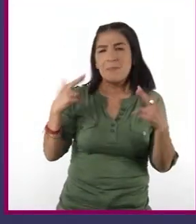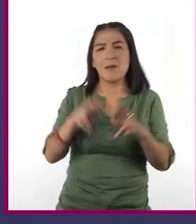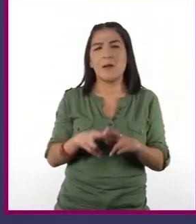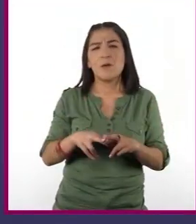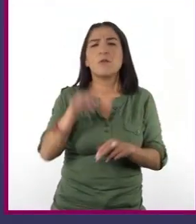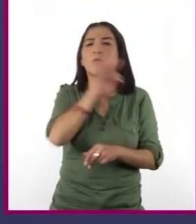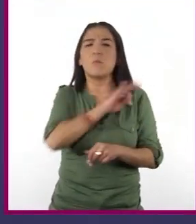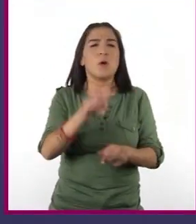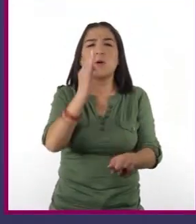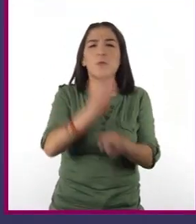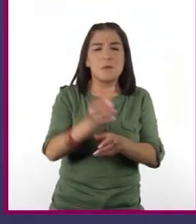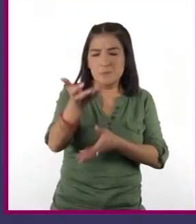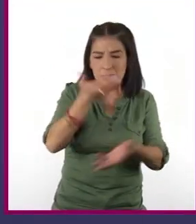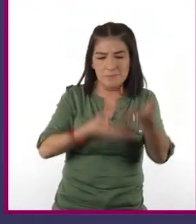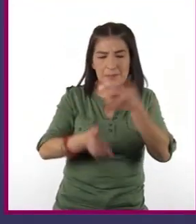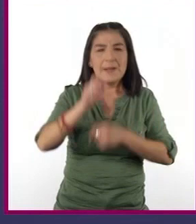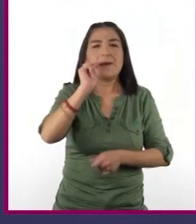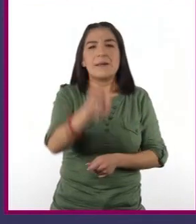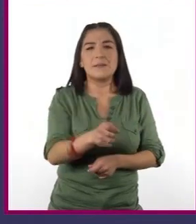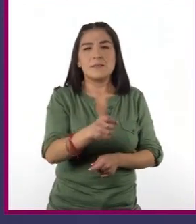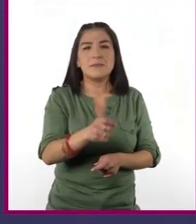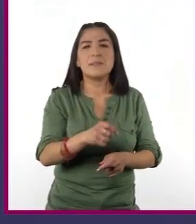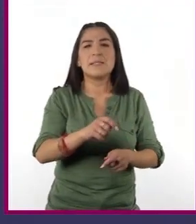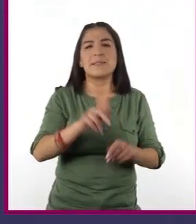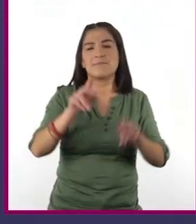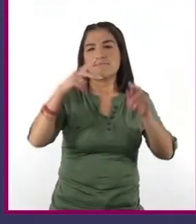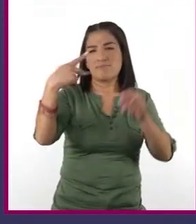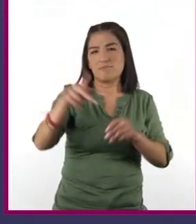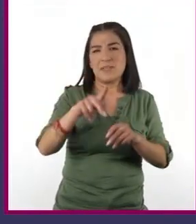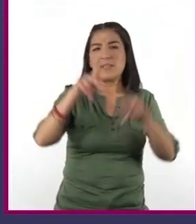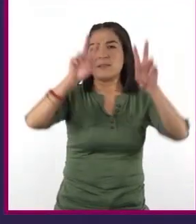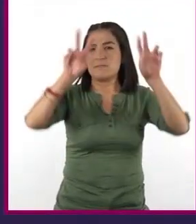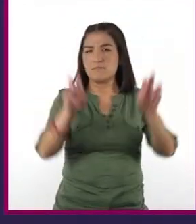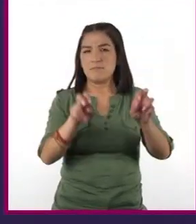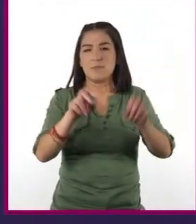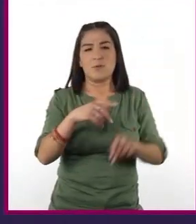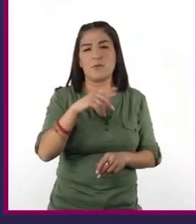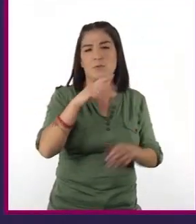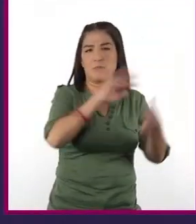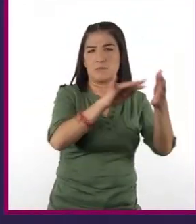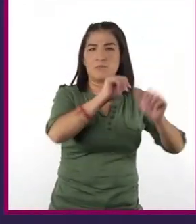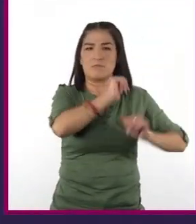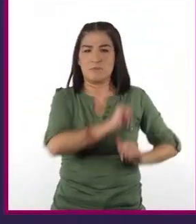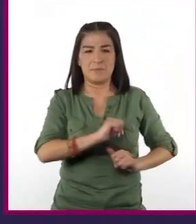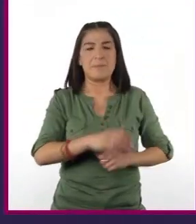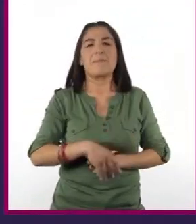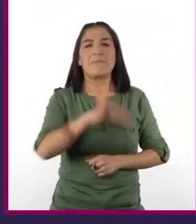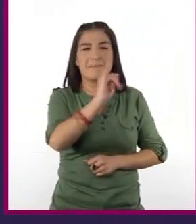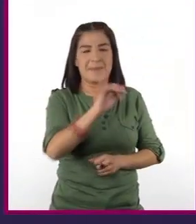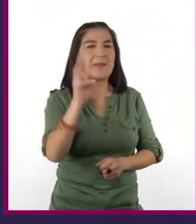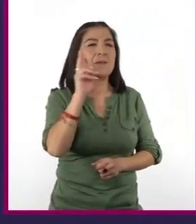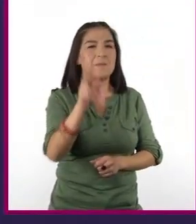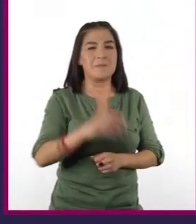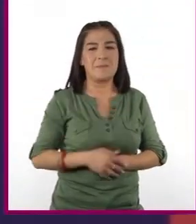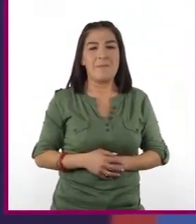podría compartir el fragmento de otro título de su antología? Por supuesto, déjame ver.